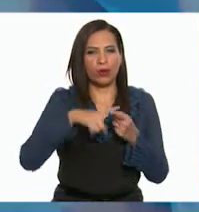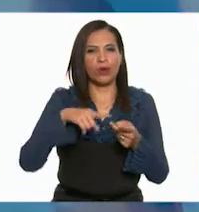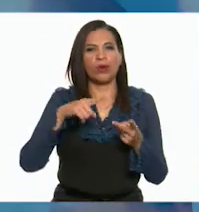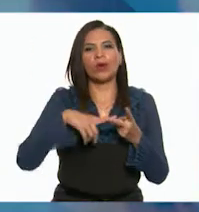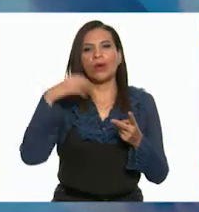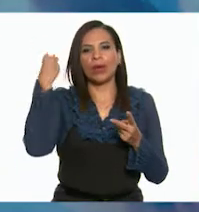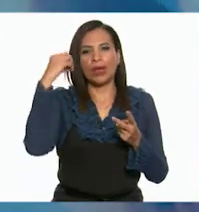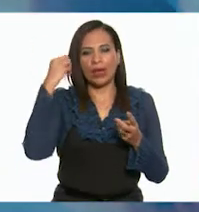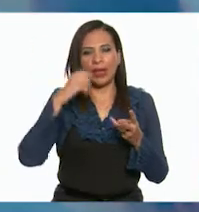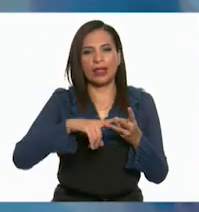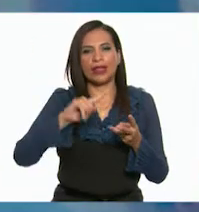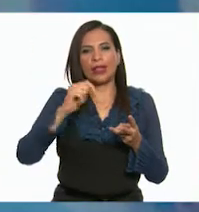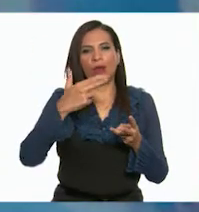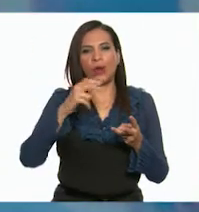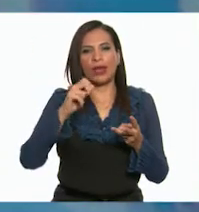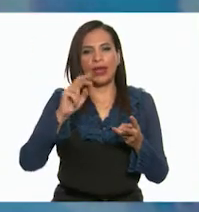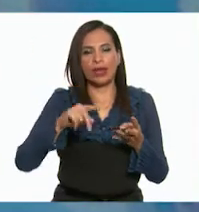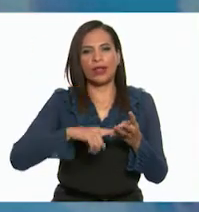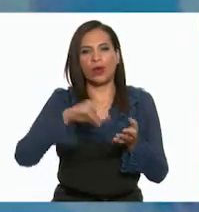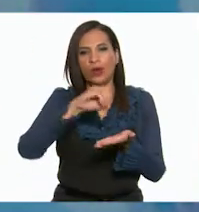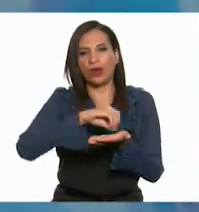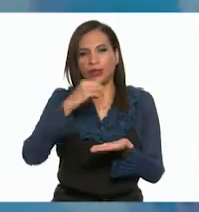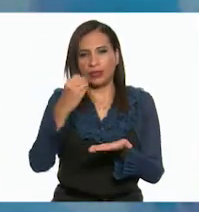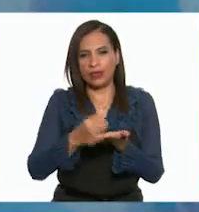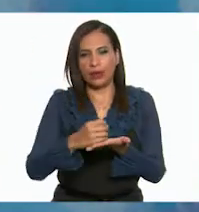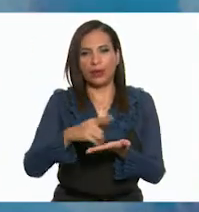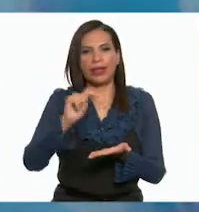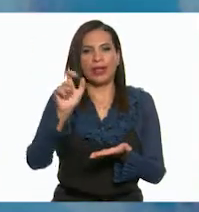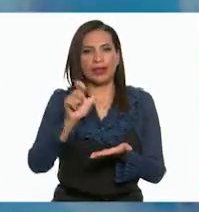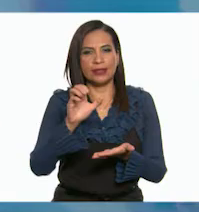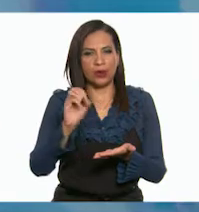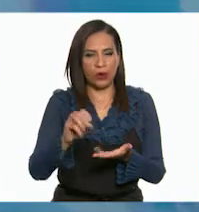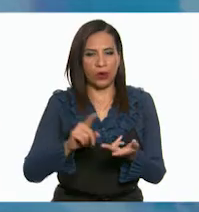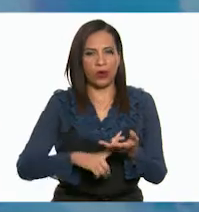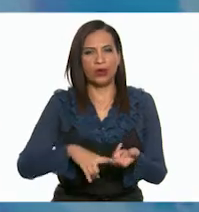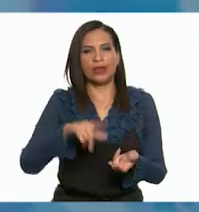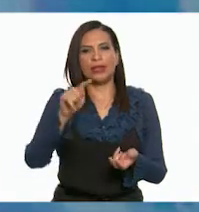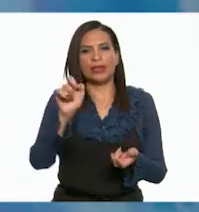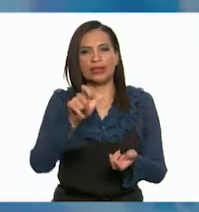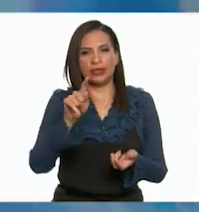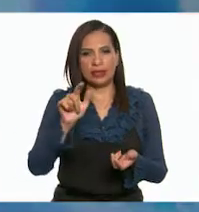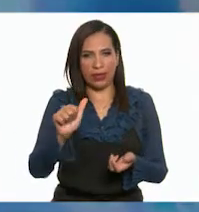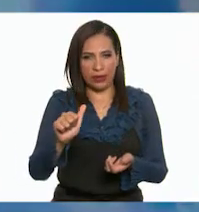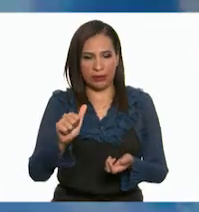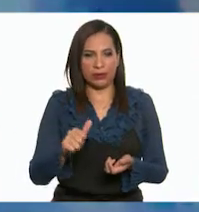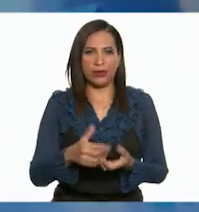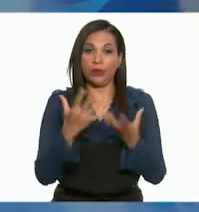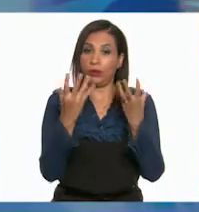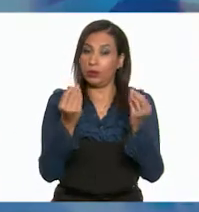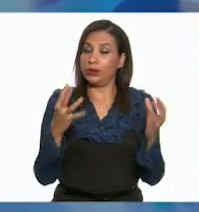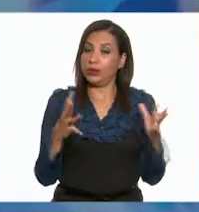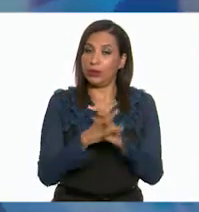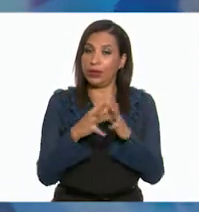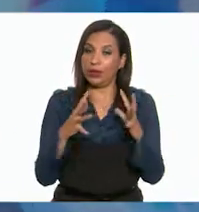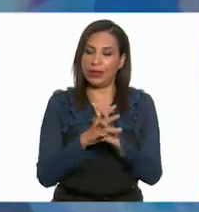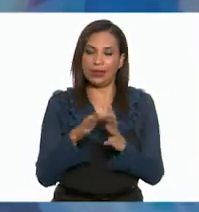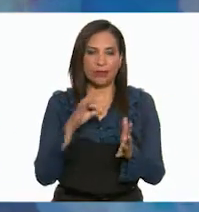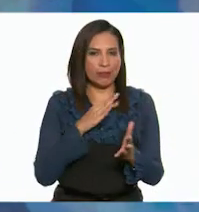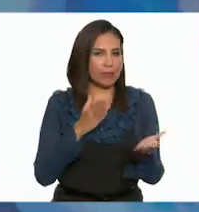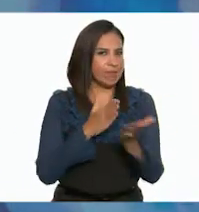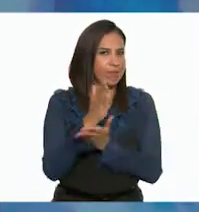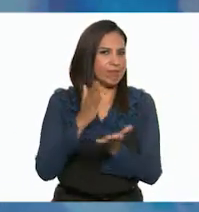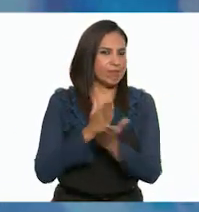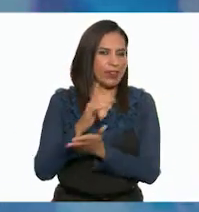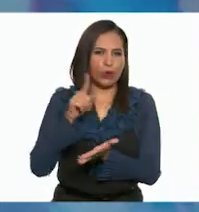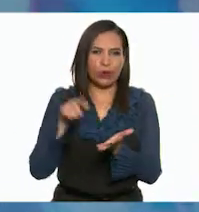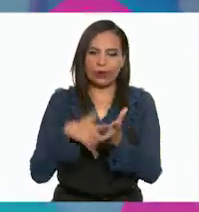Oaxaca, Tehuacán, Orizaba, Tasco, Tixtla. Fueron muchas batallas y lograron tomar